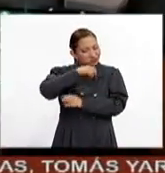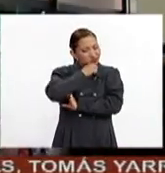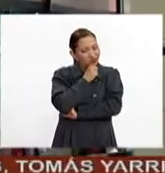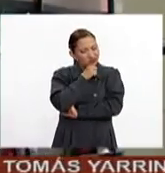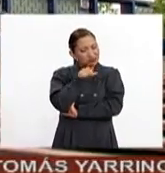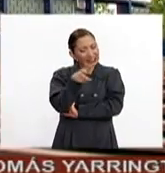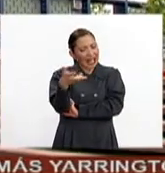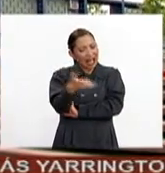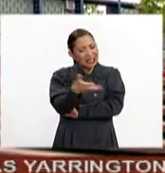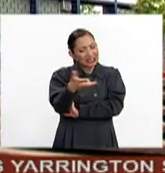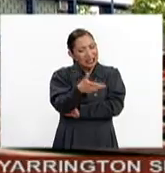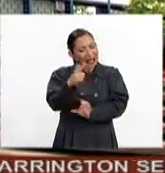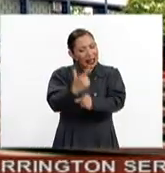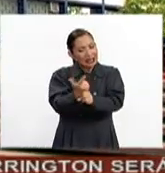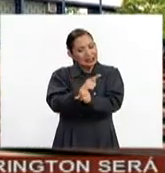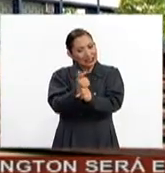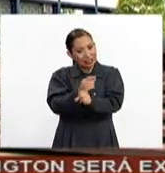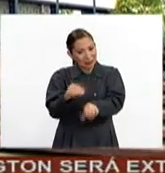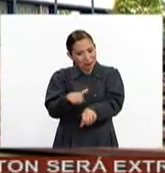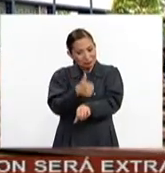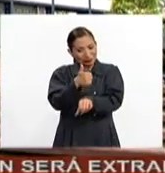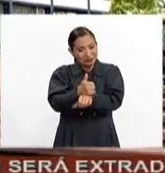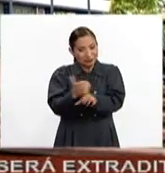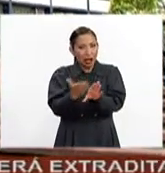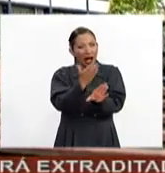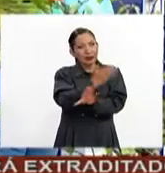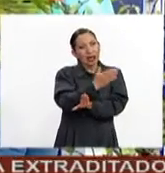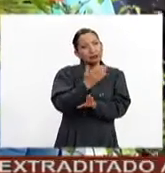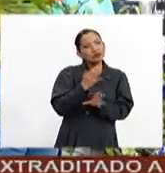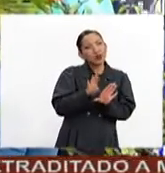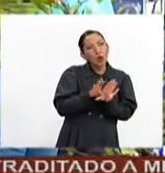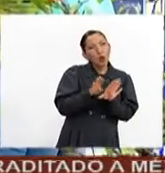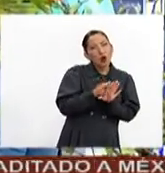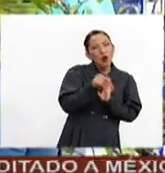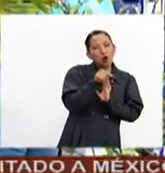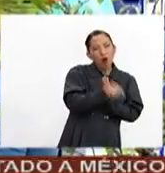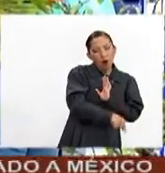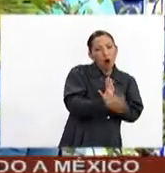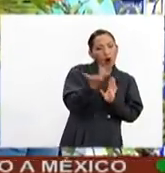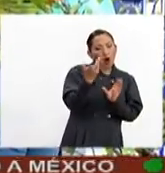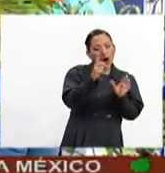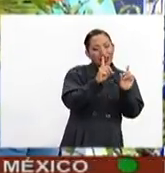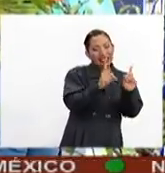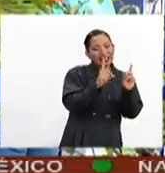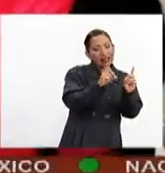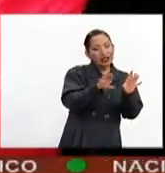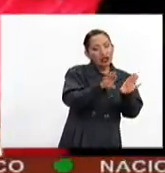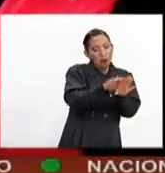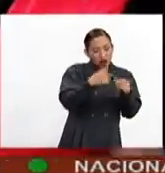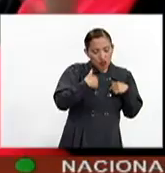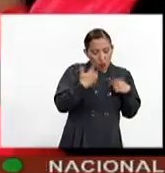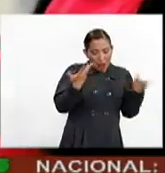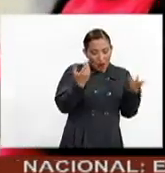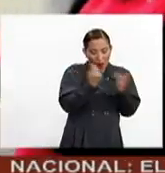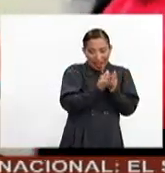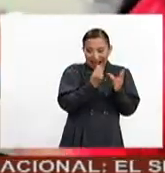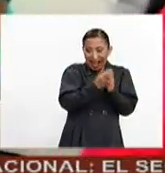de hacer una licenciatura en un principio sobre didáctica, y